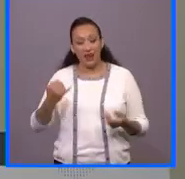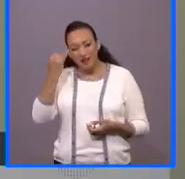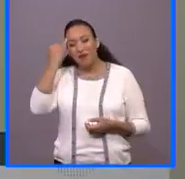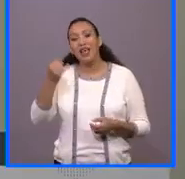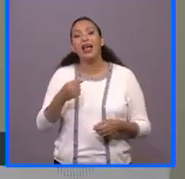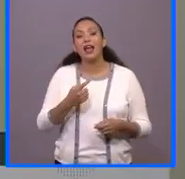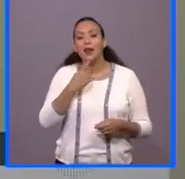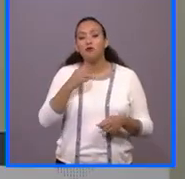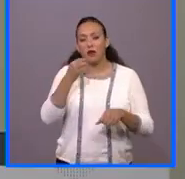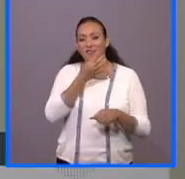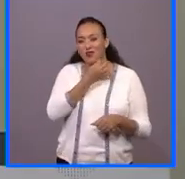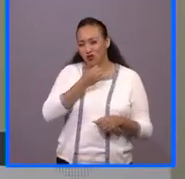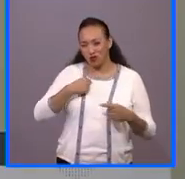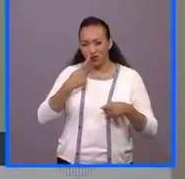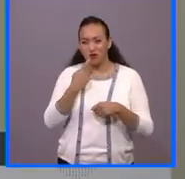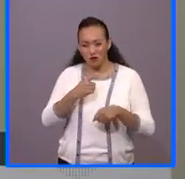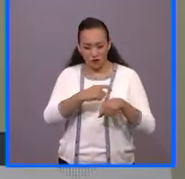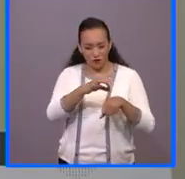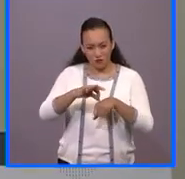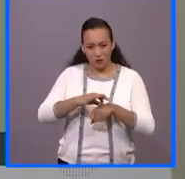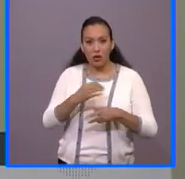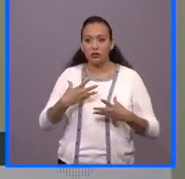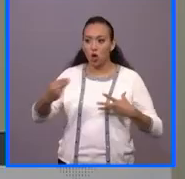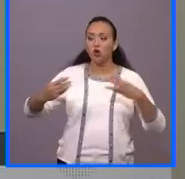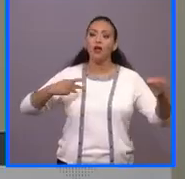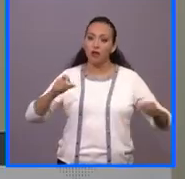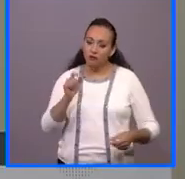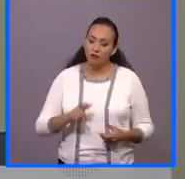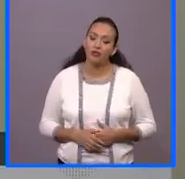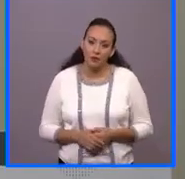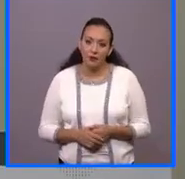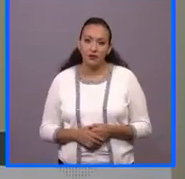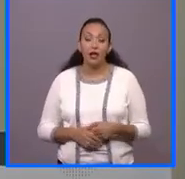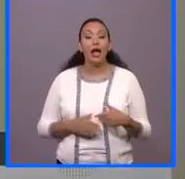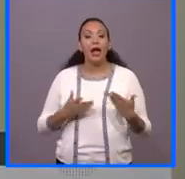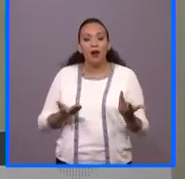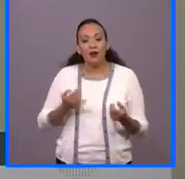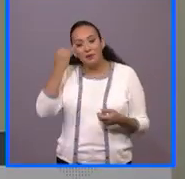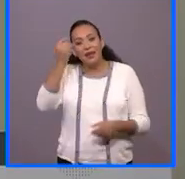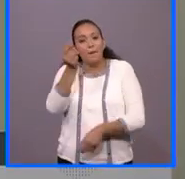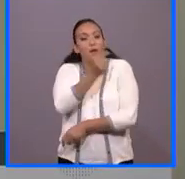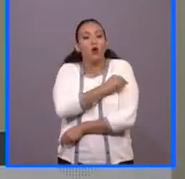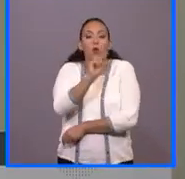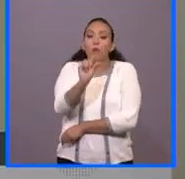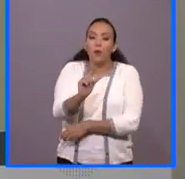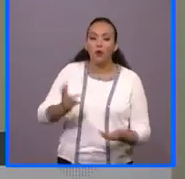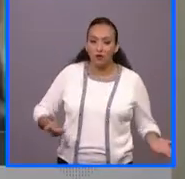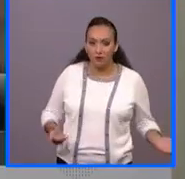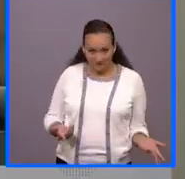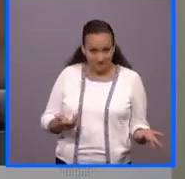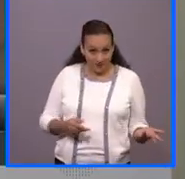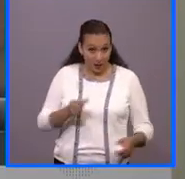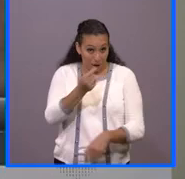es súper contagioso, ahora le agregamos bajas tasas de vacunación. Fíjense cómo la vacunación sí sirve.